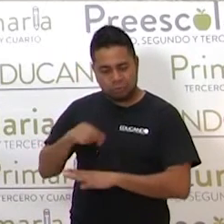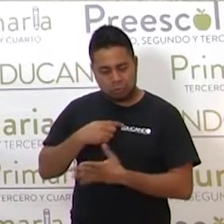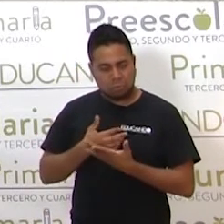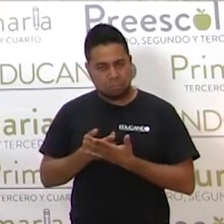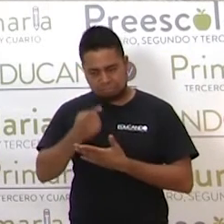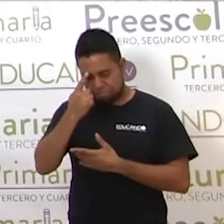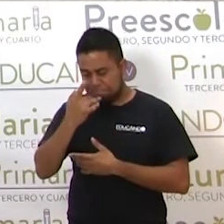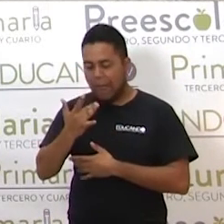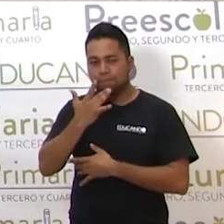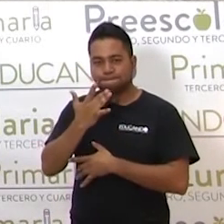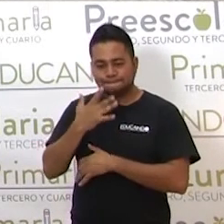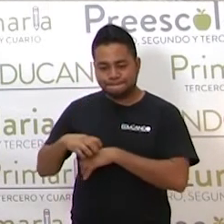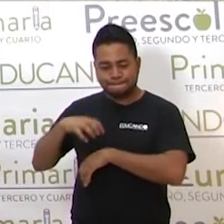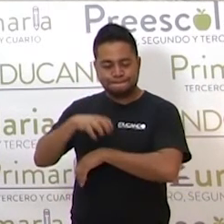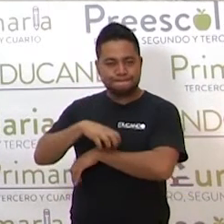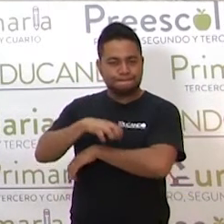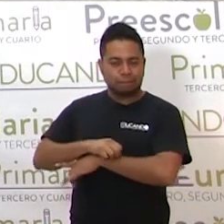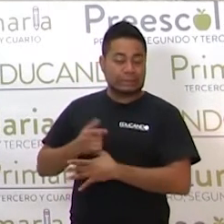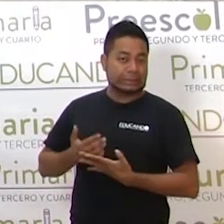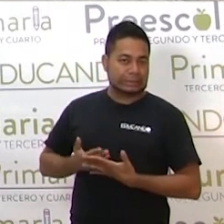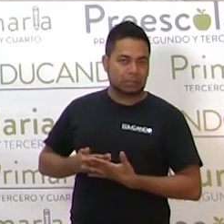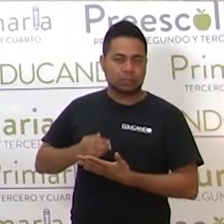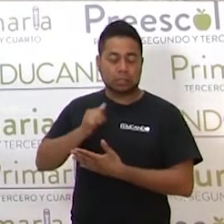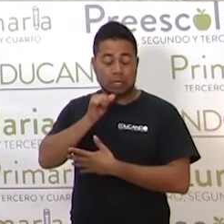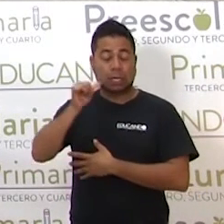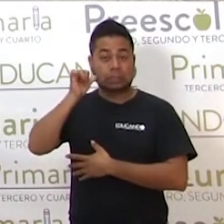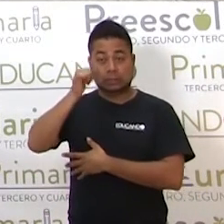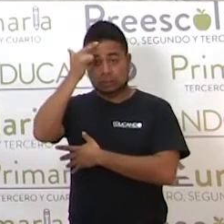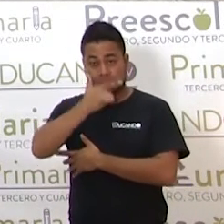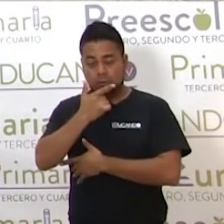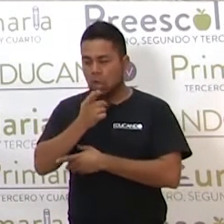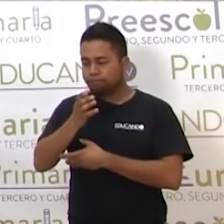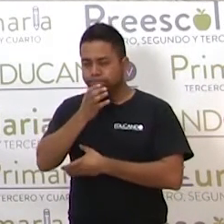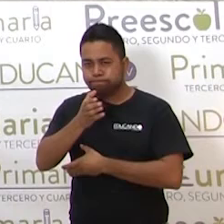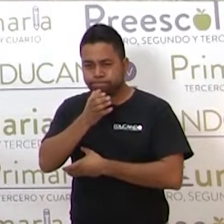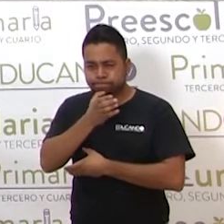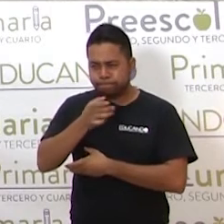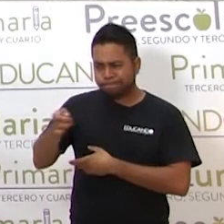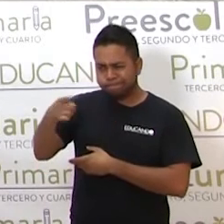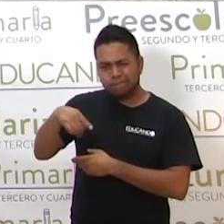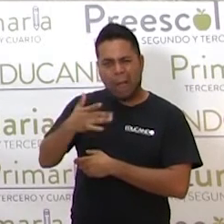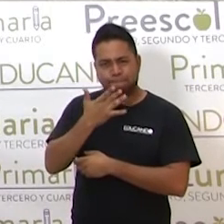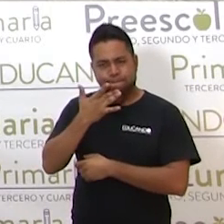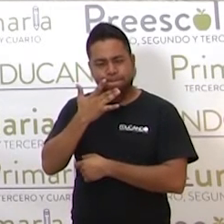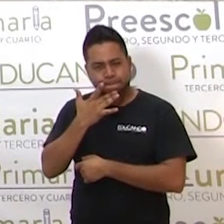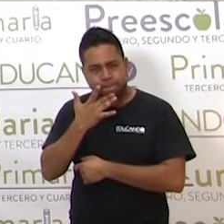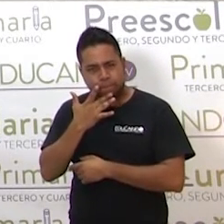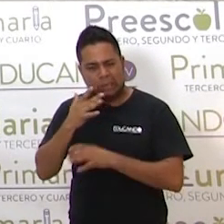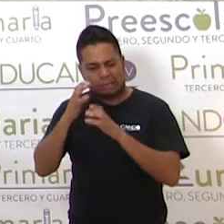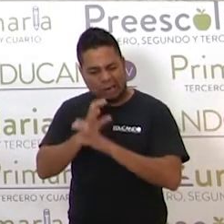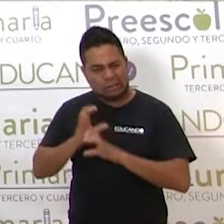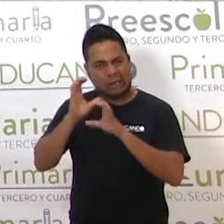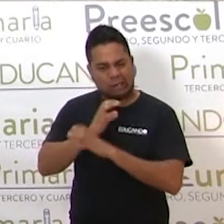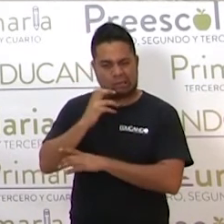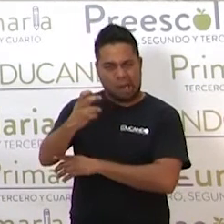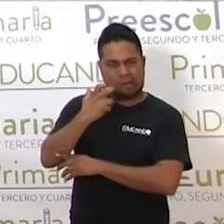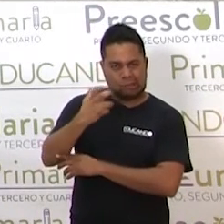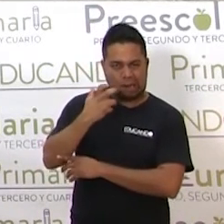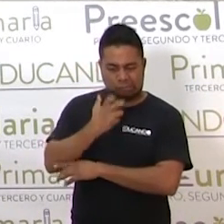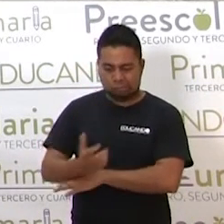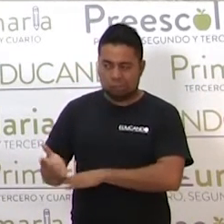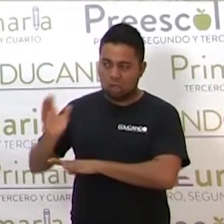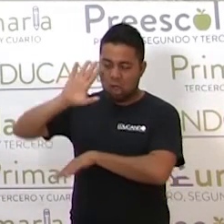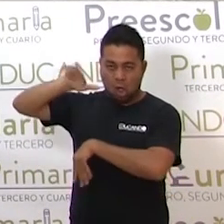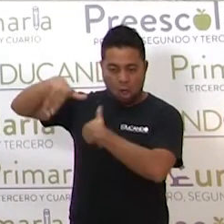cenando, comenzaron a armar el gran alboroto y no pararon de cantar hasta que amaneció. Mi